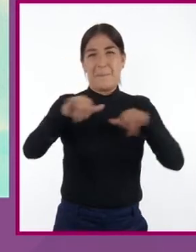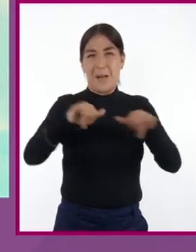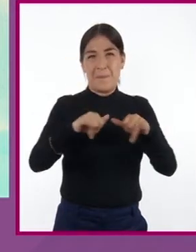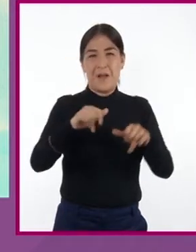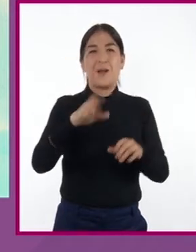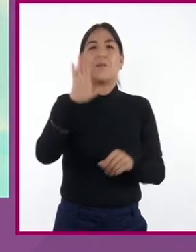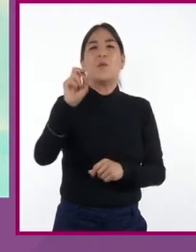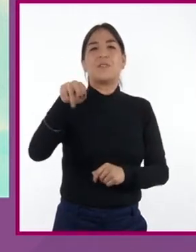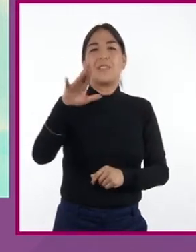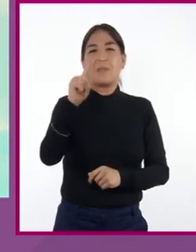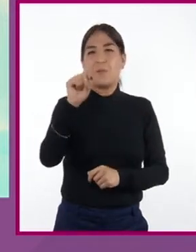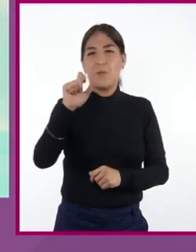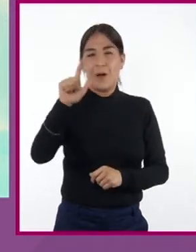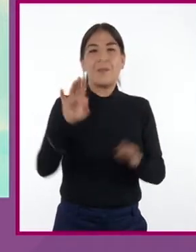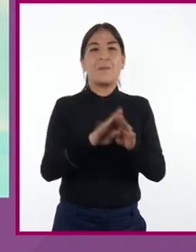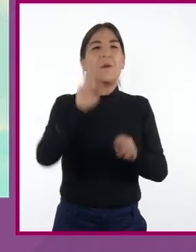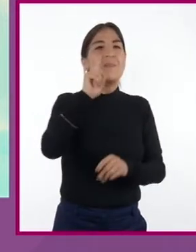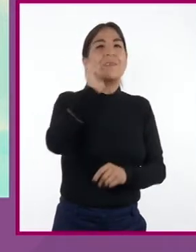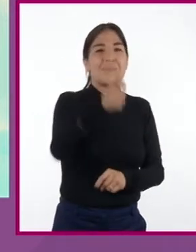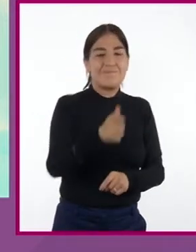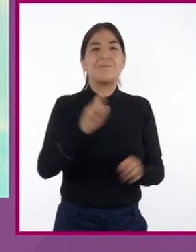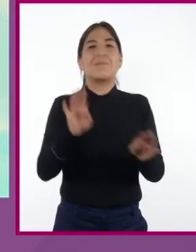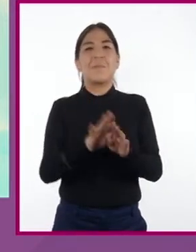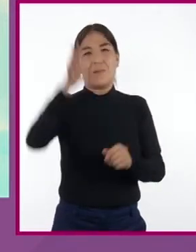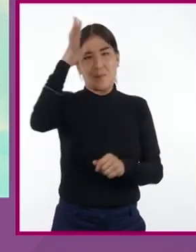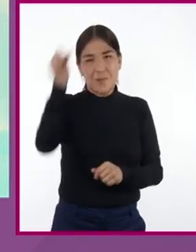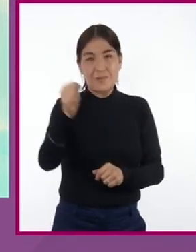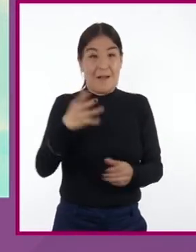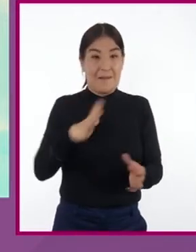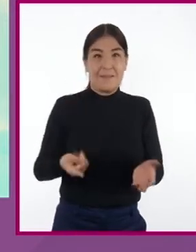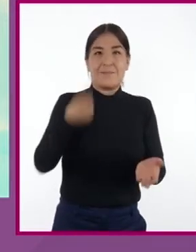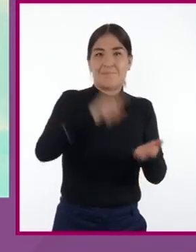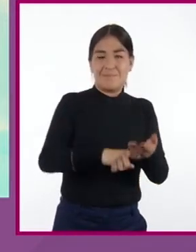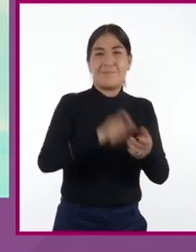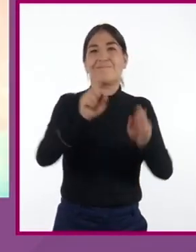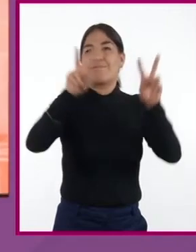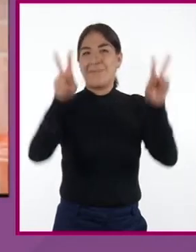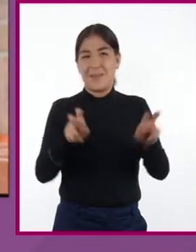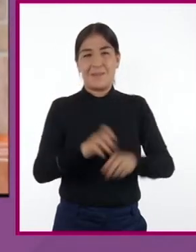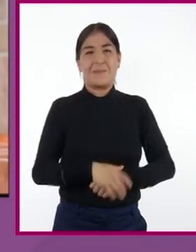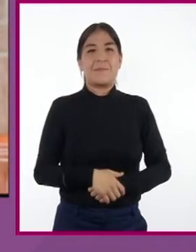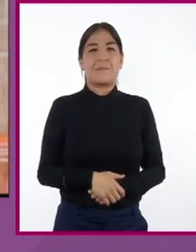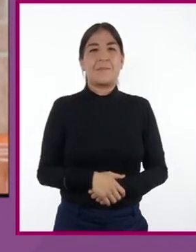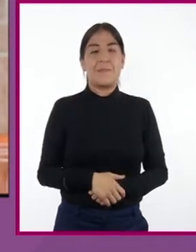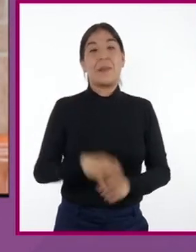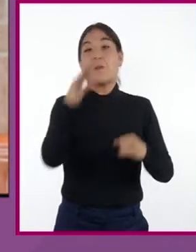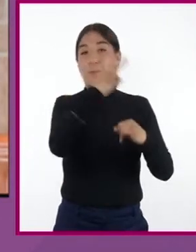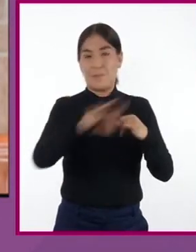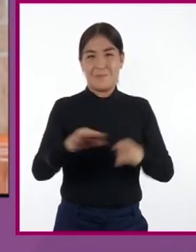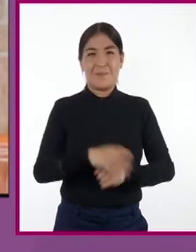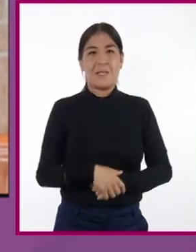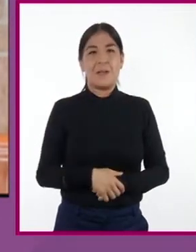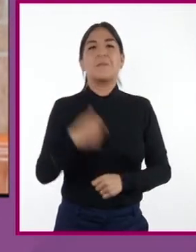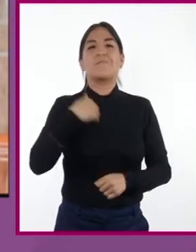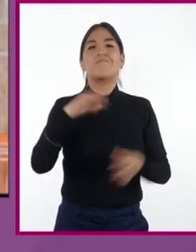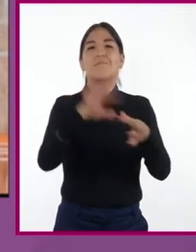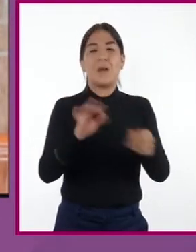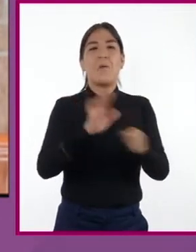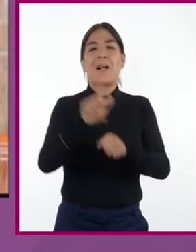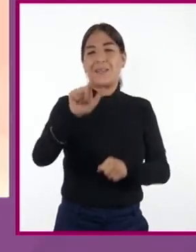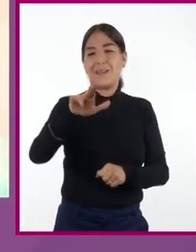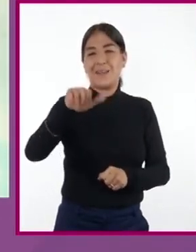pero estos relacionan de manera significativa los conceptos contenidos en un tema. Por último, mencionaré la línea